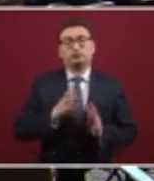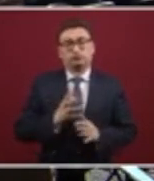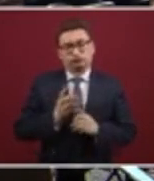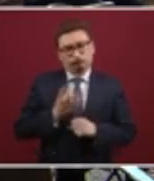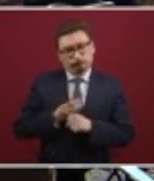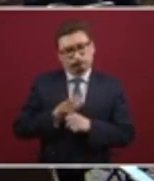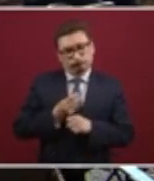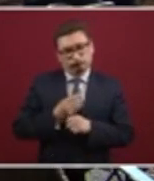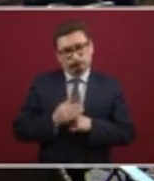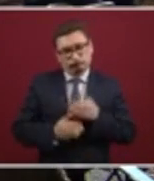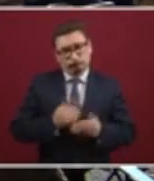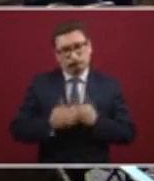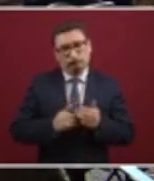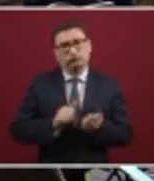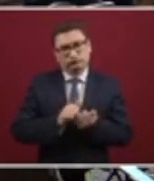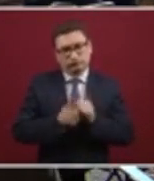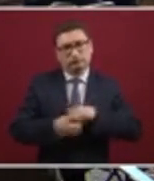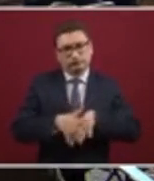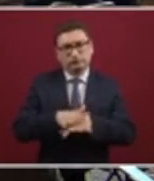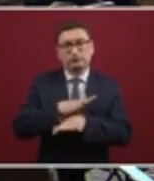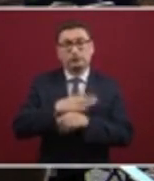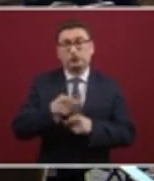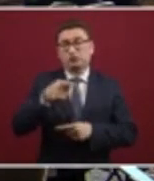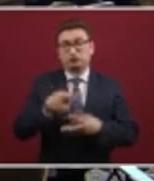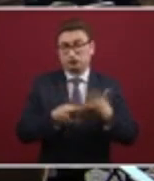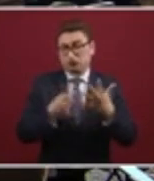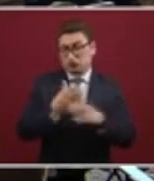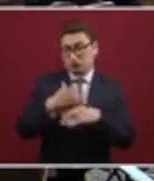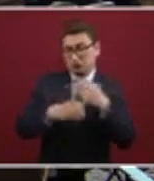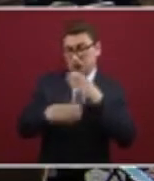es nada nuevo, no debe de